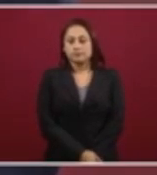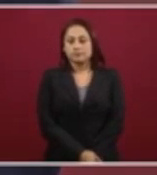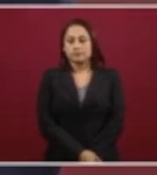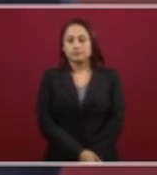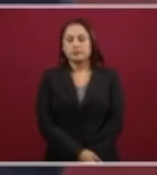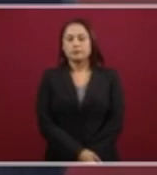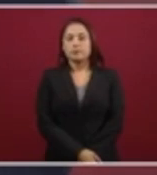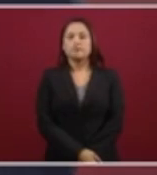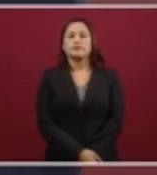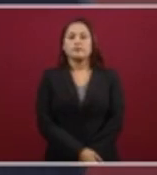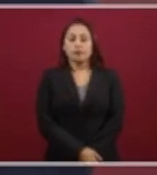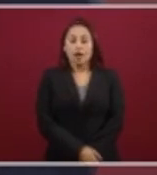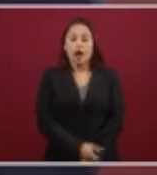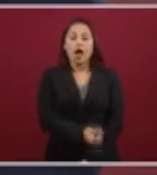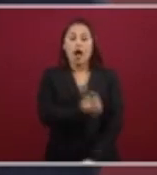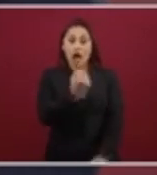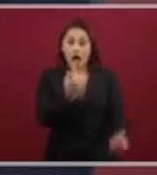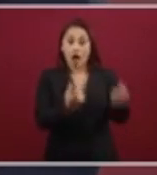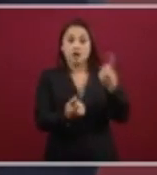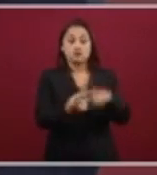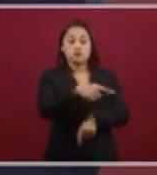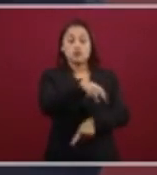Dirigentes sindicales